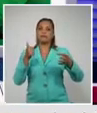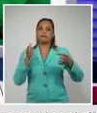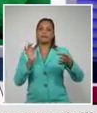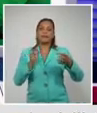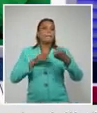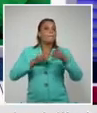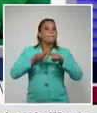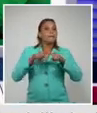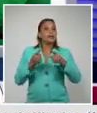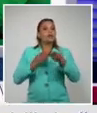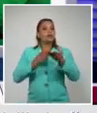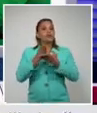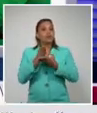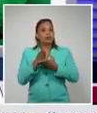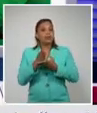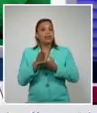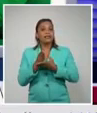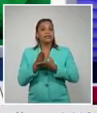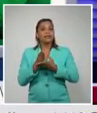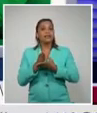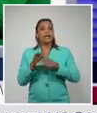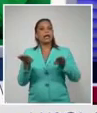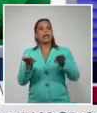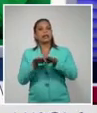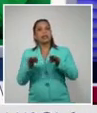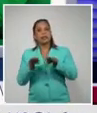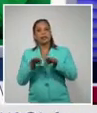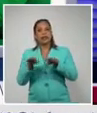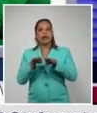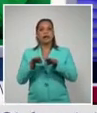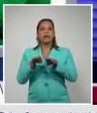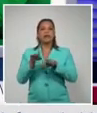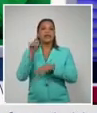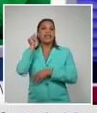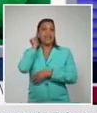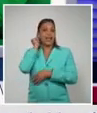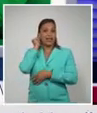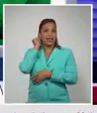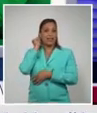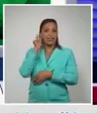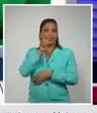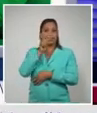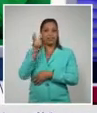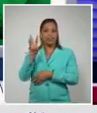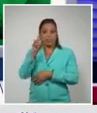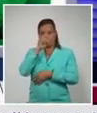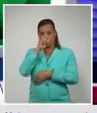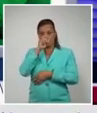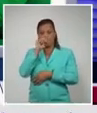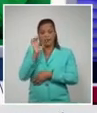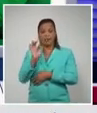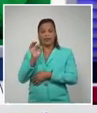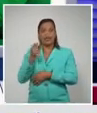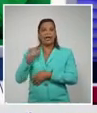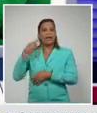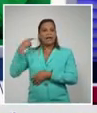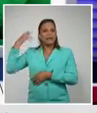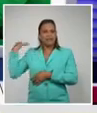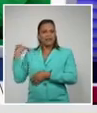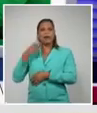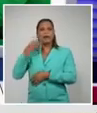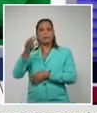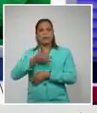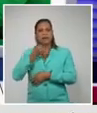mantiene crítica y estable la niña de 13 años de edad, que ya dimos hace varios días como que